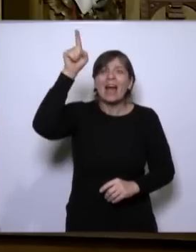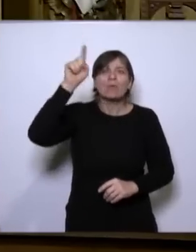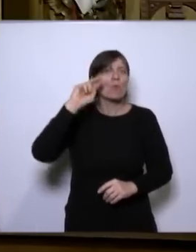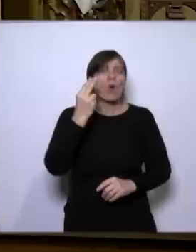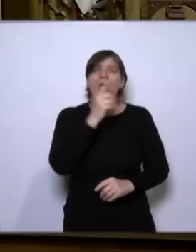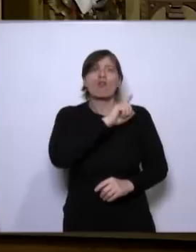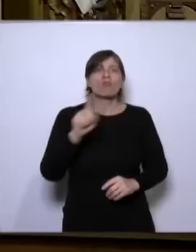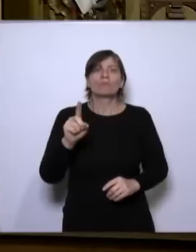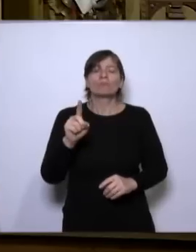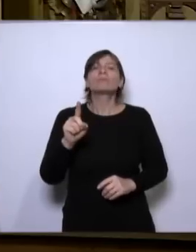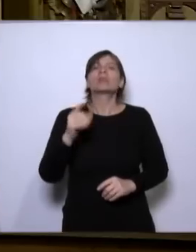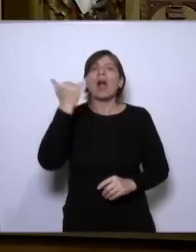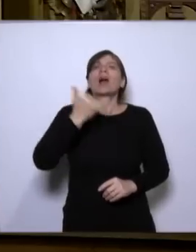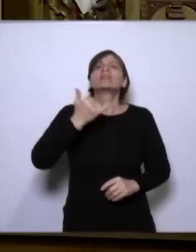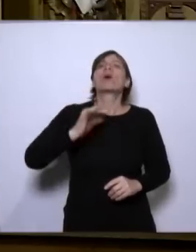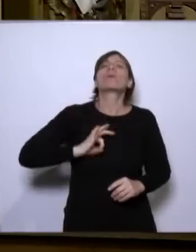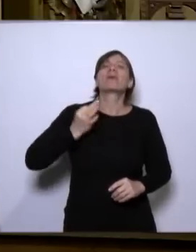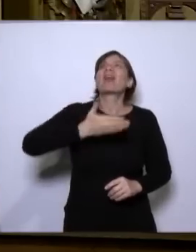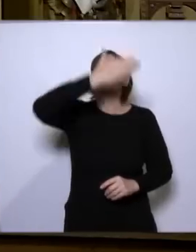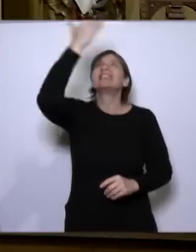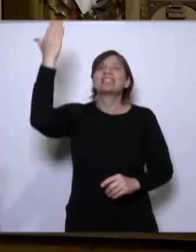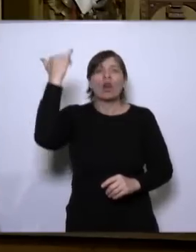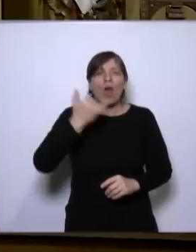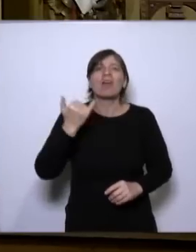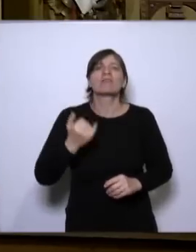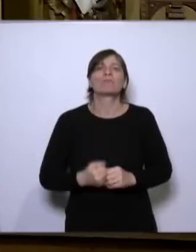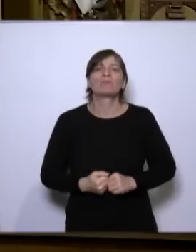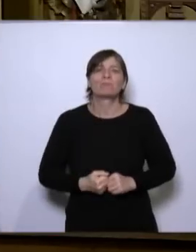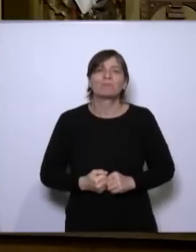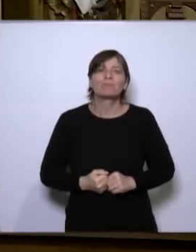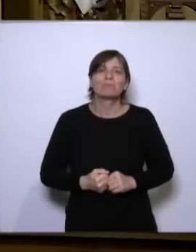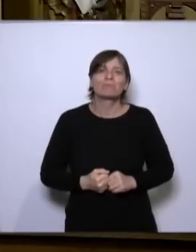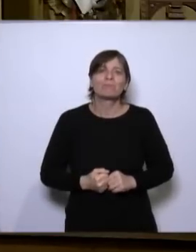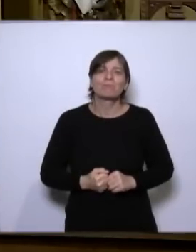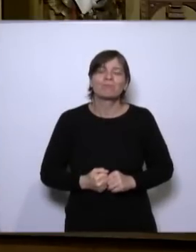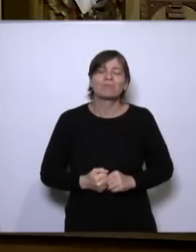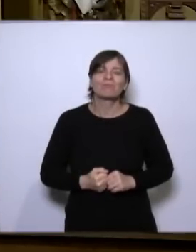muera, sino que tenga vida eterna.